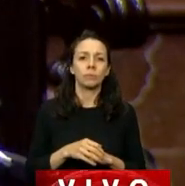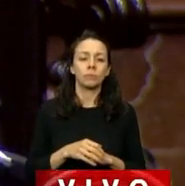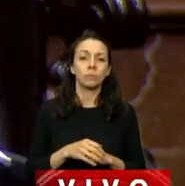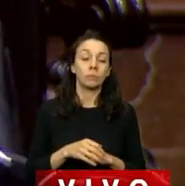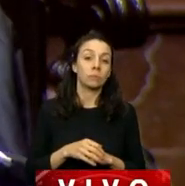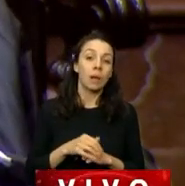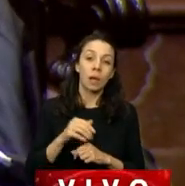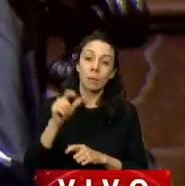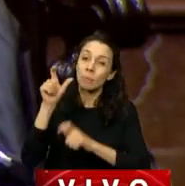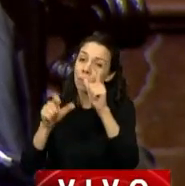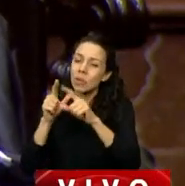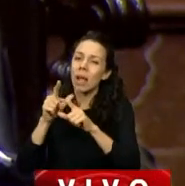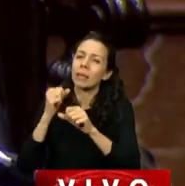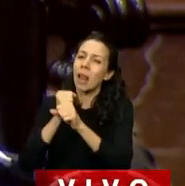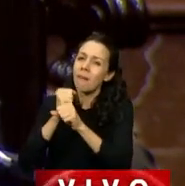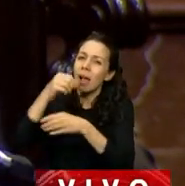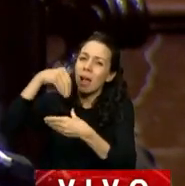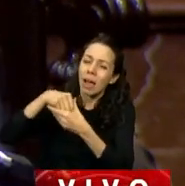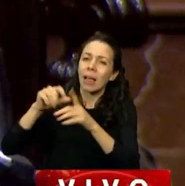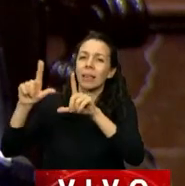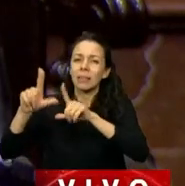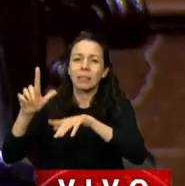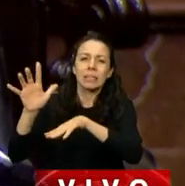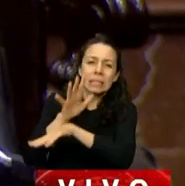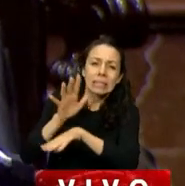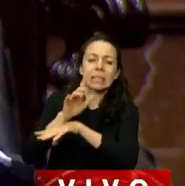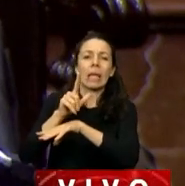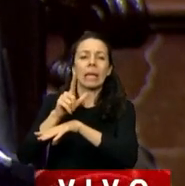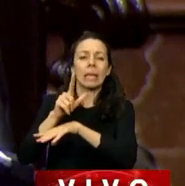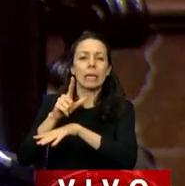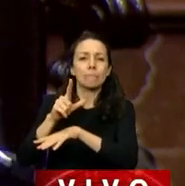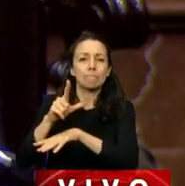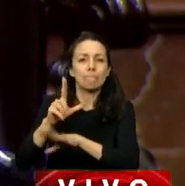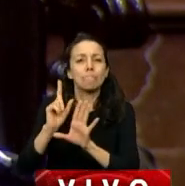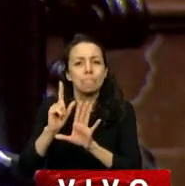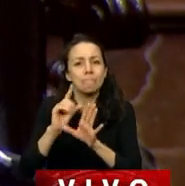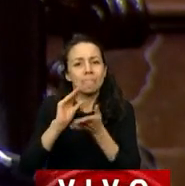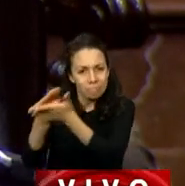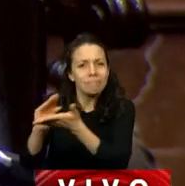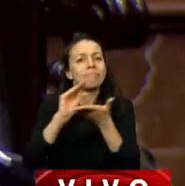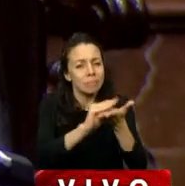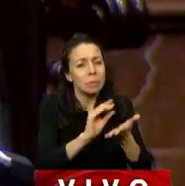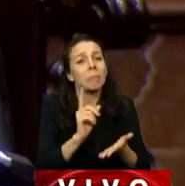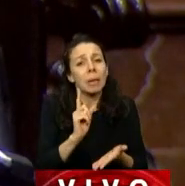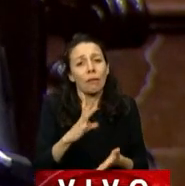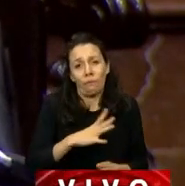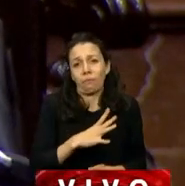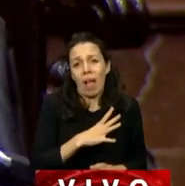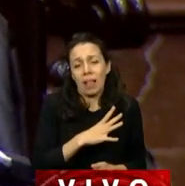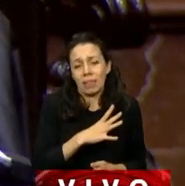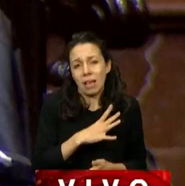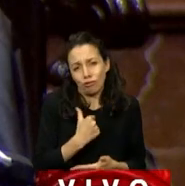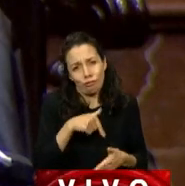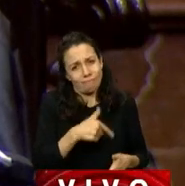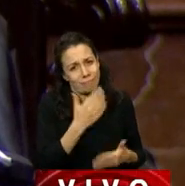los realizadores cinematográficos y audiovisuales, pero nos está faltando, y se lo decía al ministro, a quien saludo